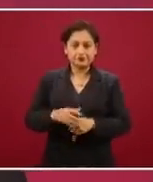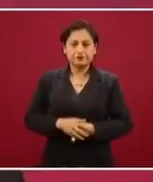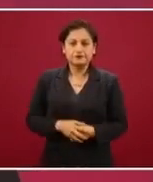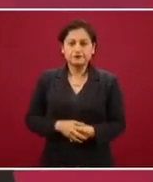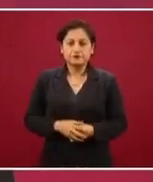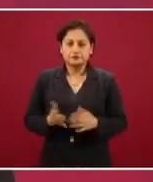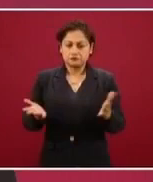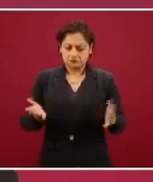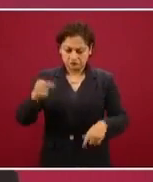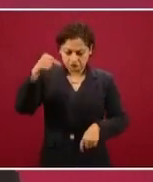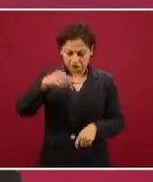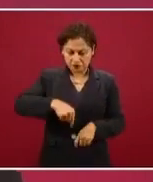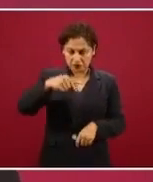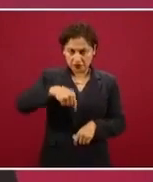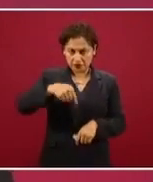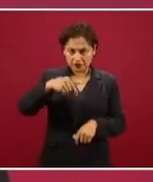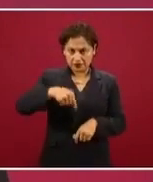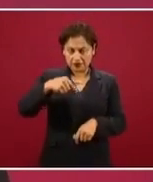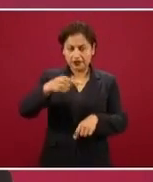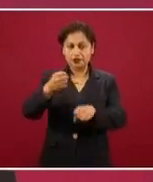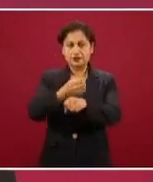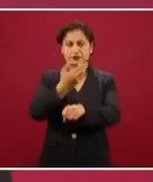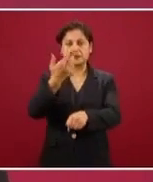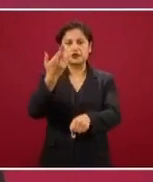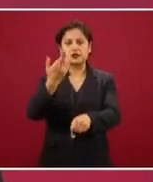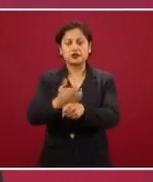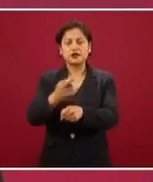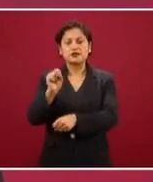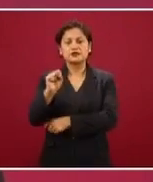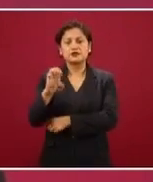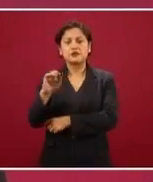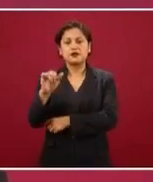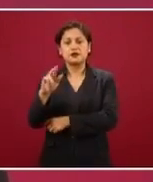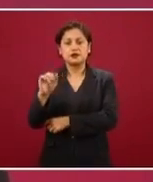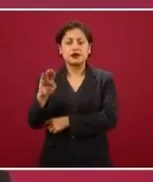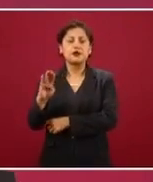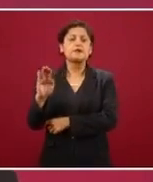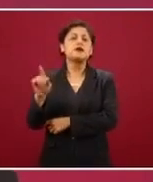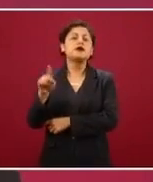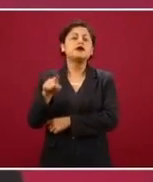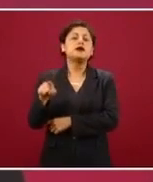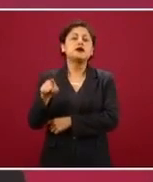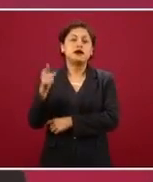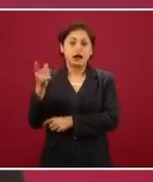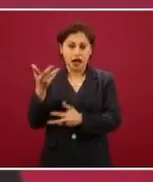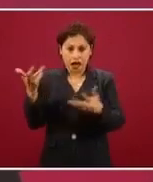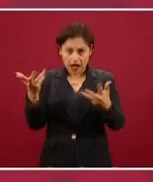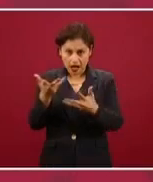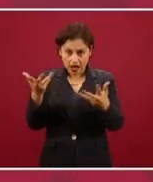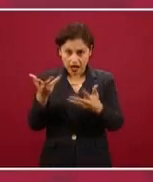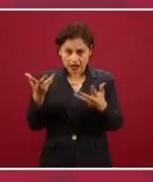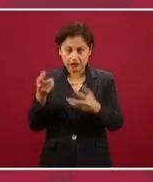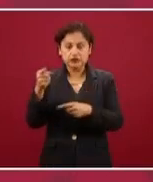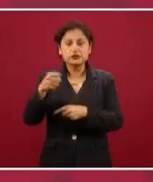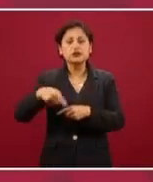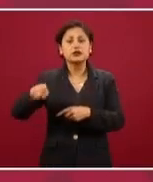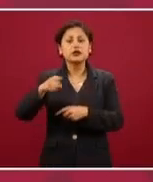fue una resolución de la Secretaría de Medio Ambiente, de que se lleve a cabo una